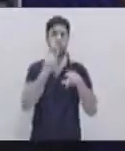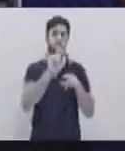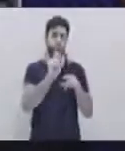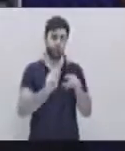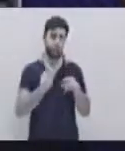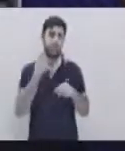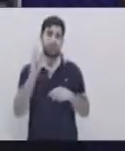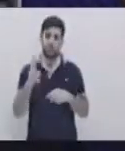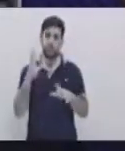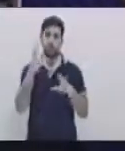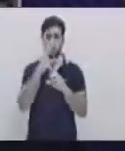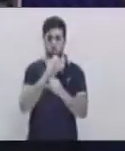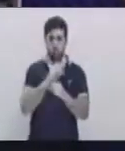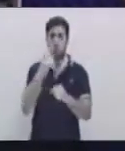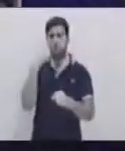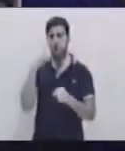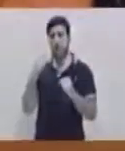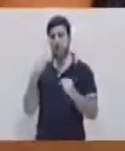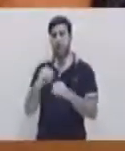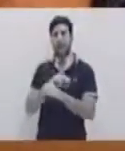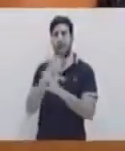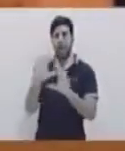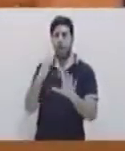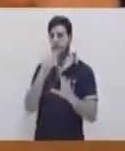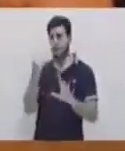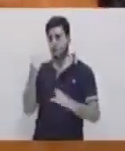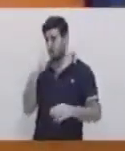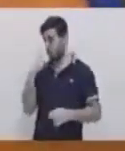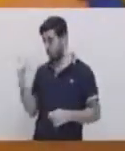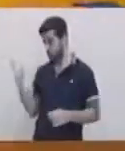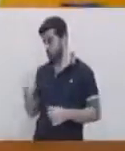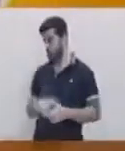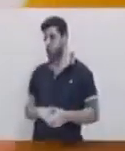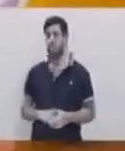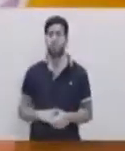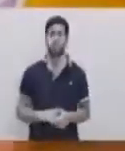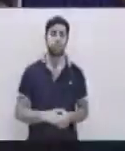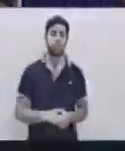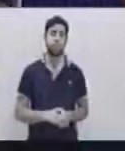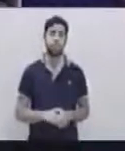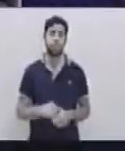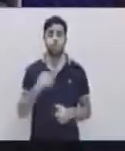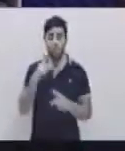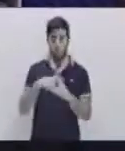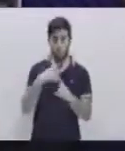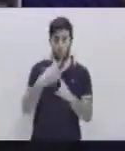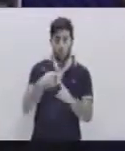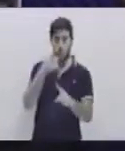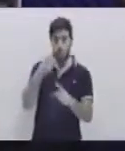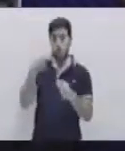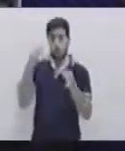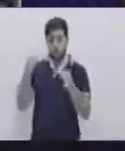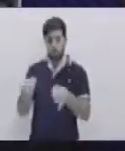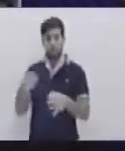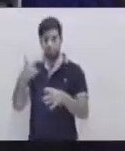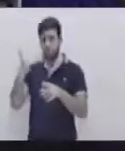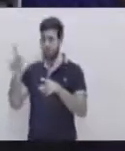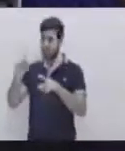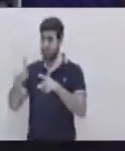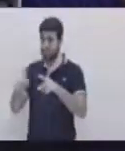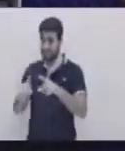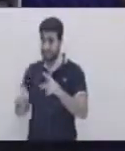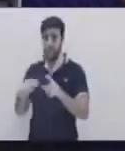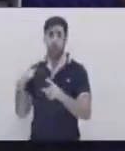de trabajar la parte media de un color o un tono más claro. Cuando hayamos terminado de